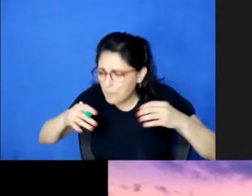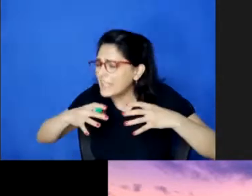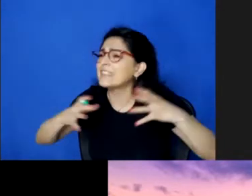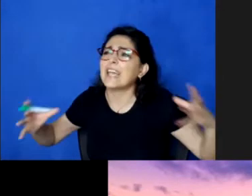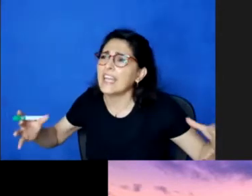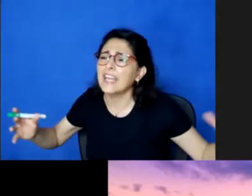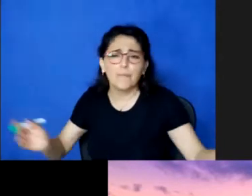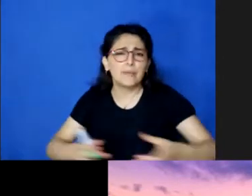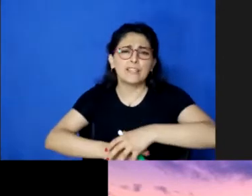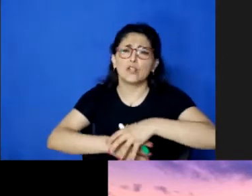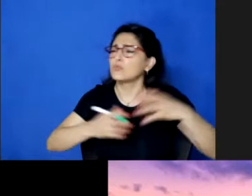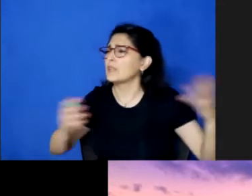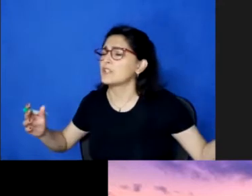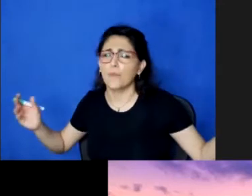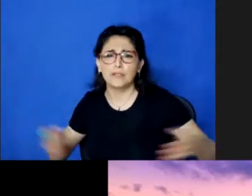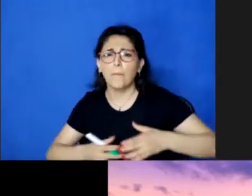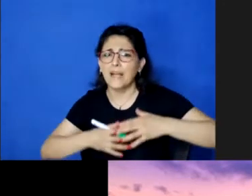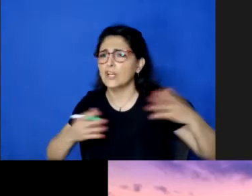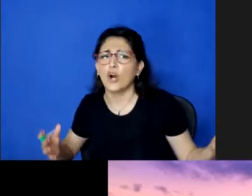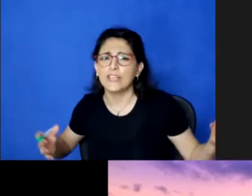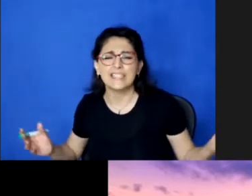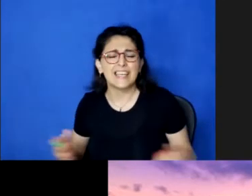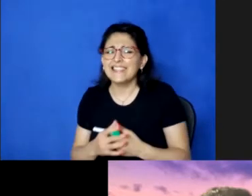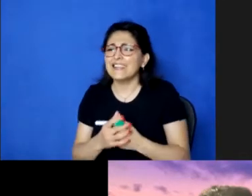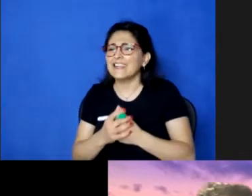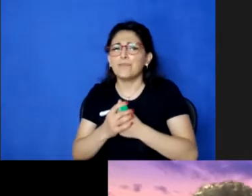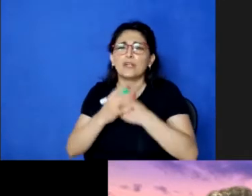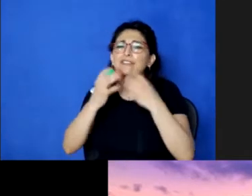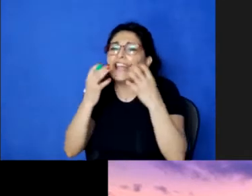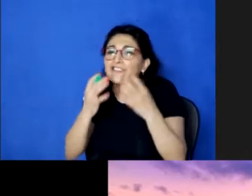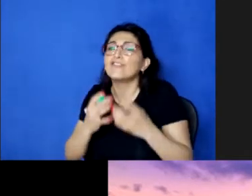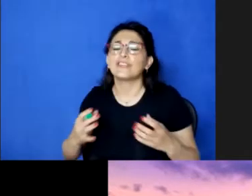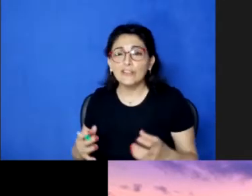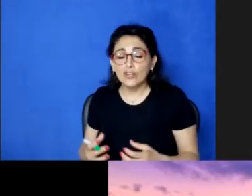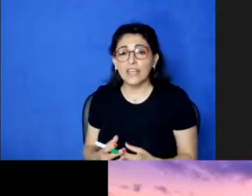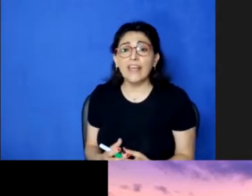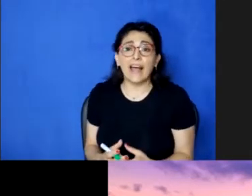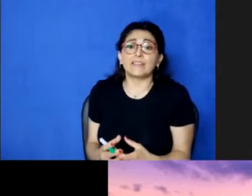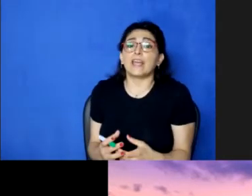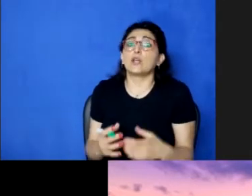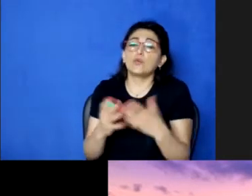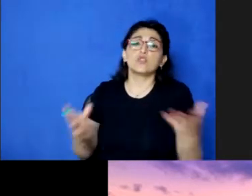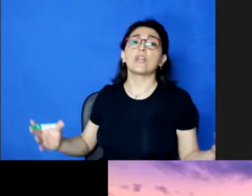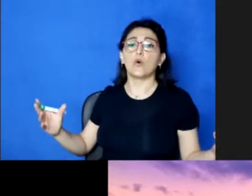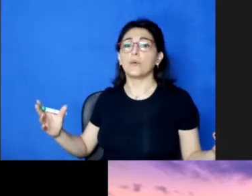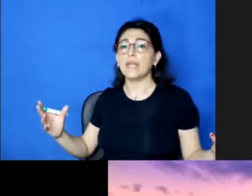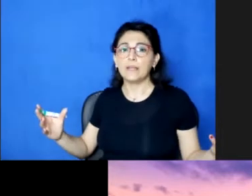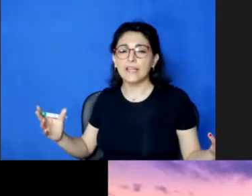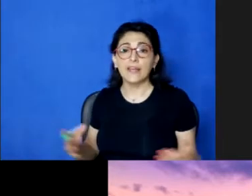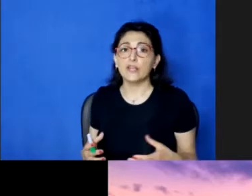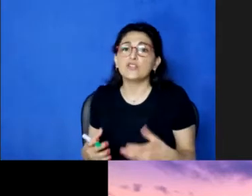cosas, pinté todo un techo, pinté un balcón, hice, pero tanto que hasta incluso